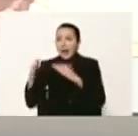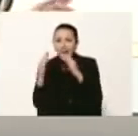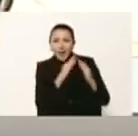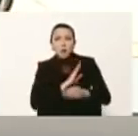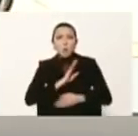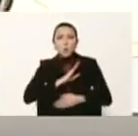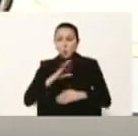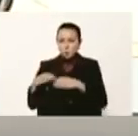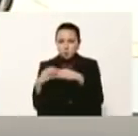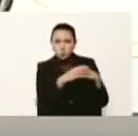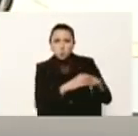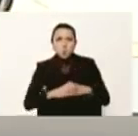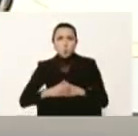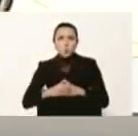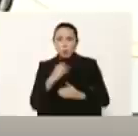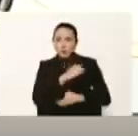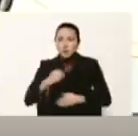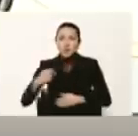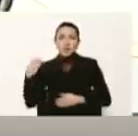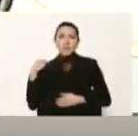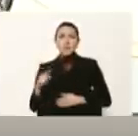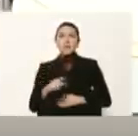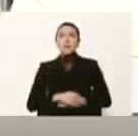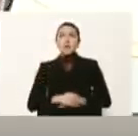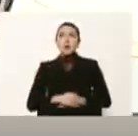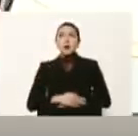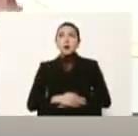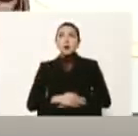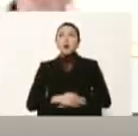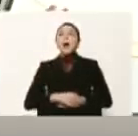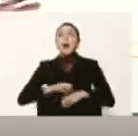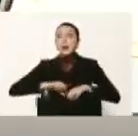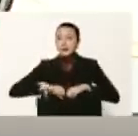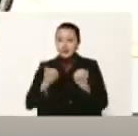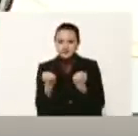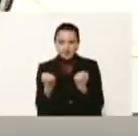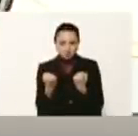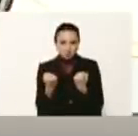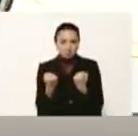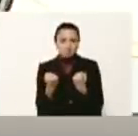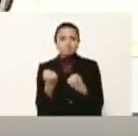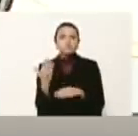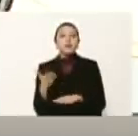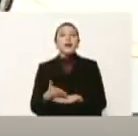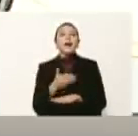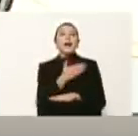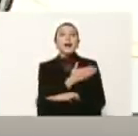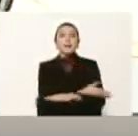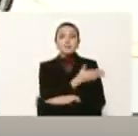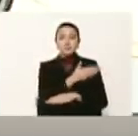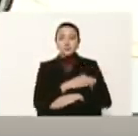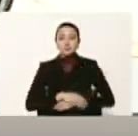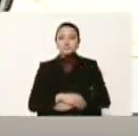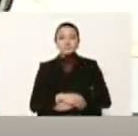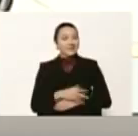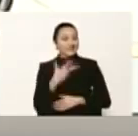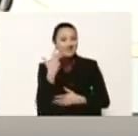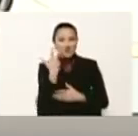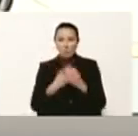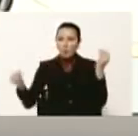la base de misiones que nombró nuestra vicepresidenta, ellos las destruyeron antes de irse, antes